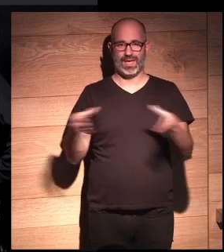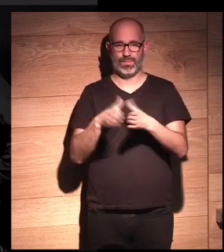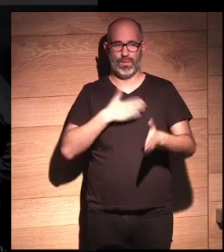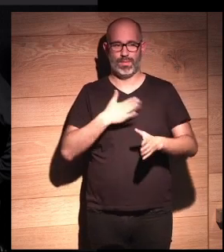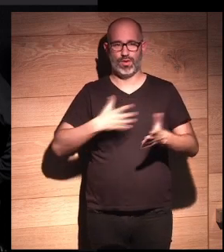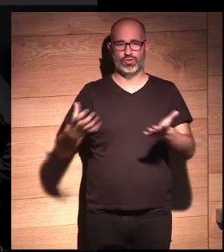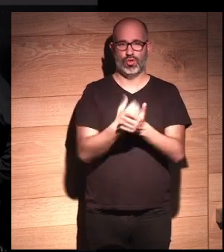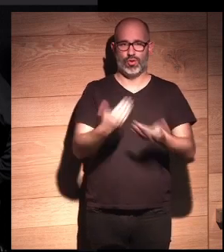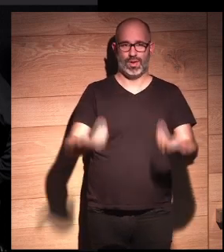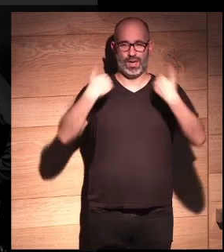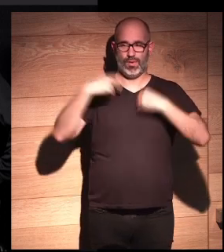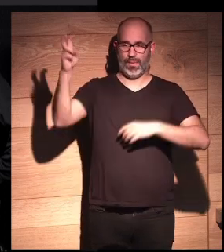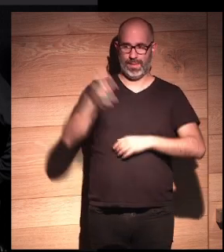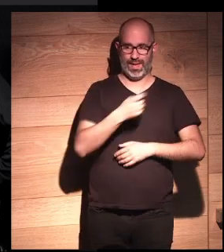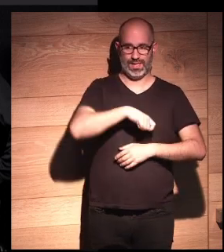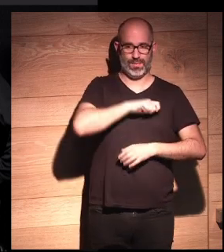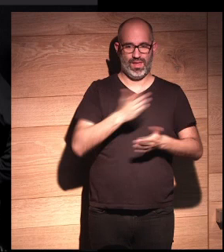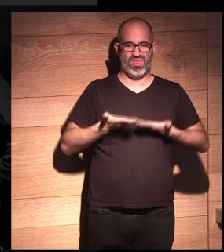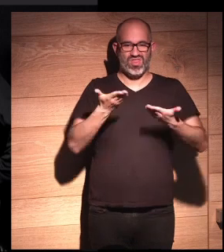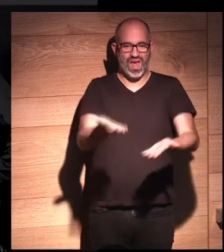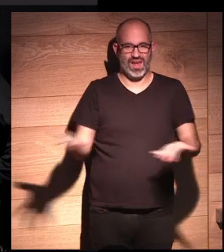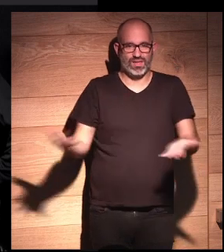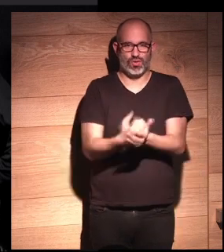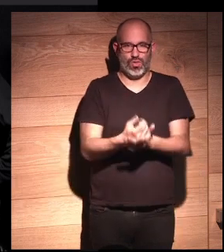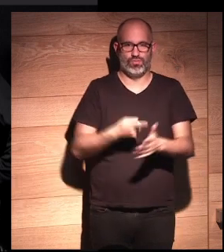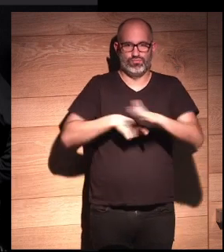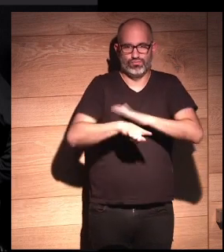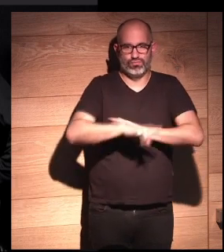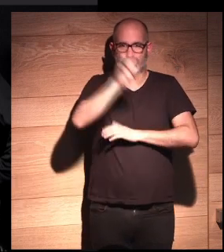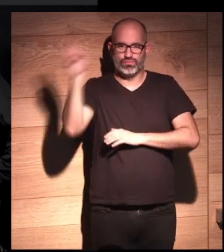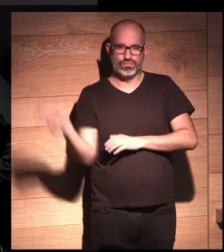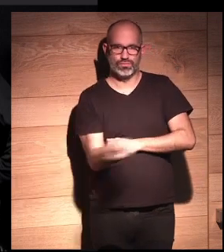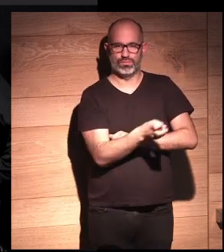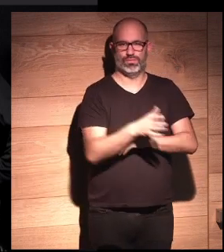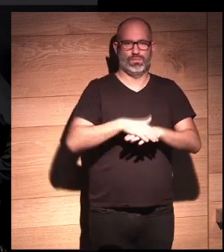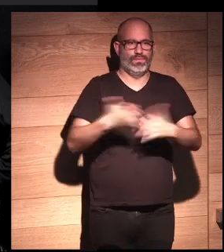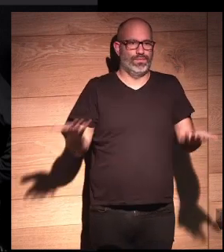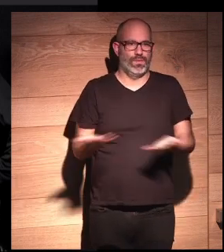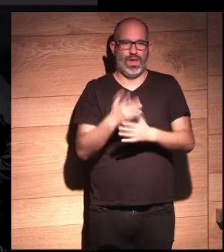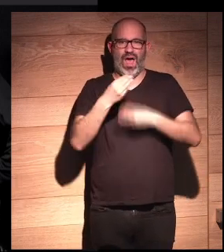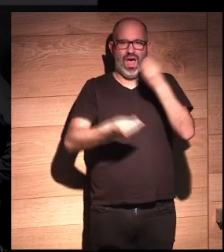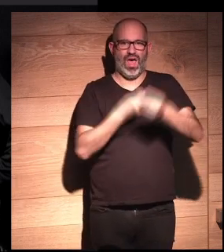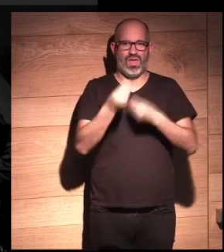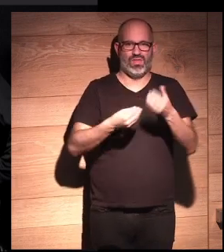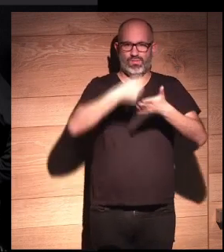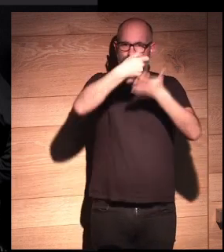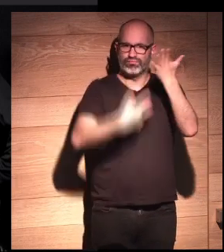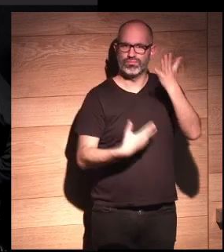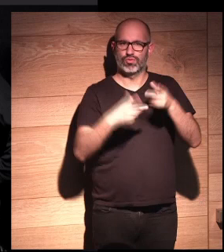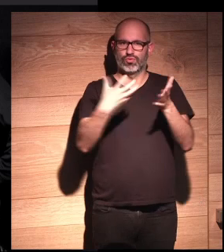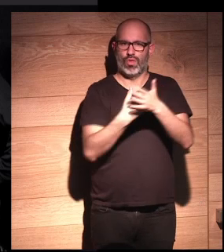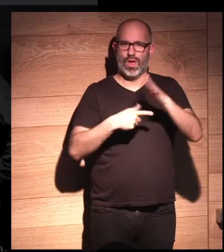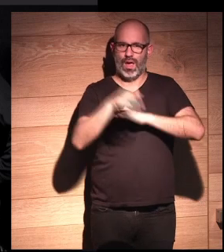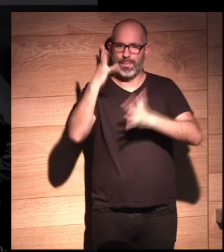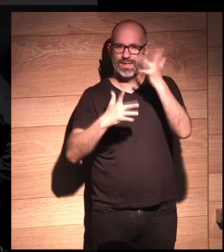nos encargaremos de que vengan aquí a España y de facilitarles todo, segundas unidades, hacer el scouting, el desglose y sobre todo la parte